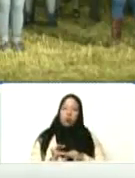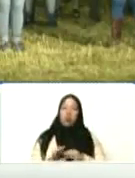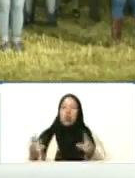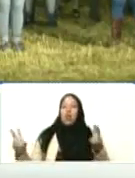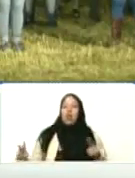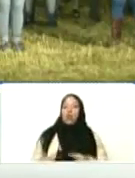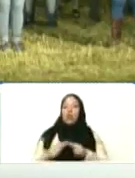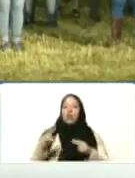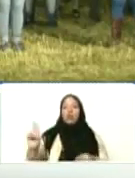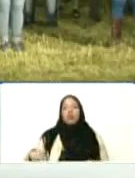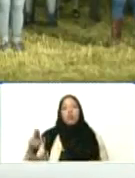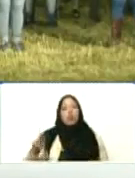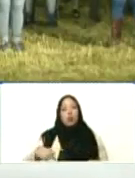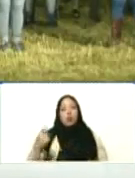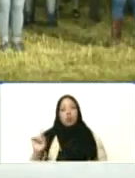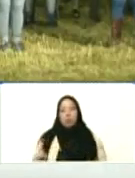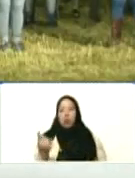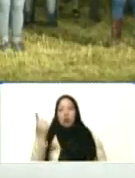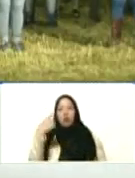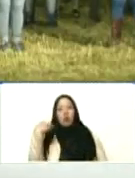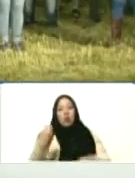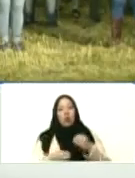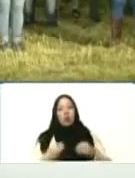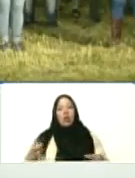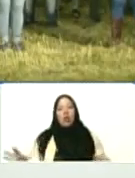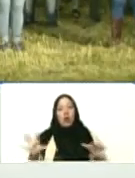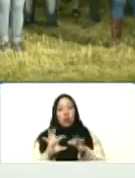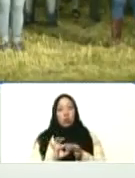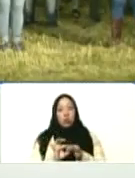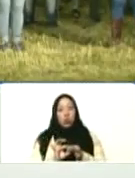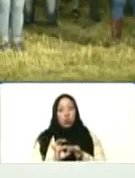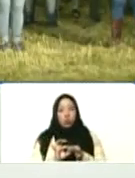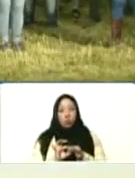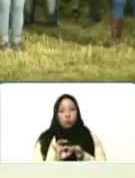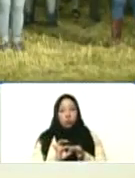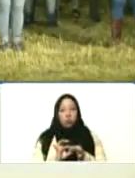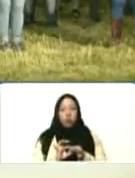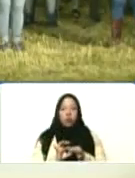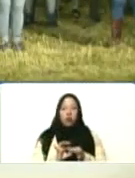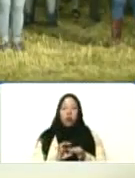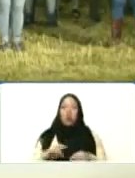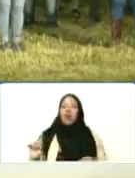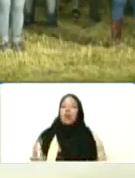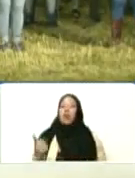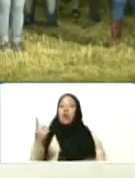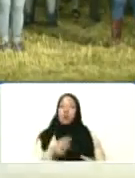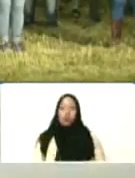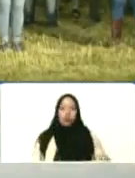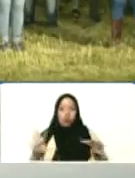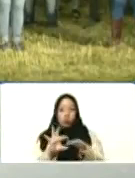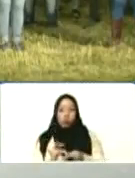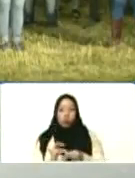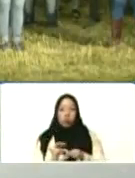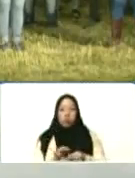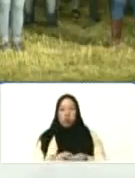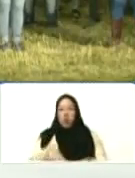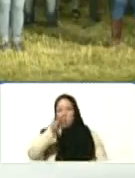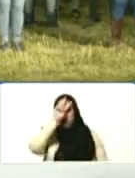encontrar ni una fisura en esa unión. Ni una fisura.